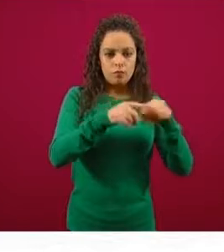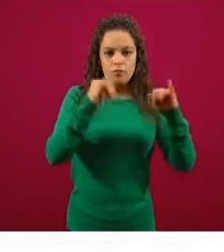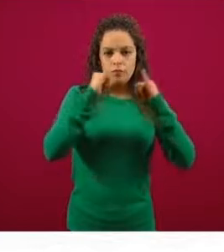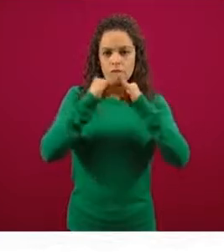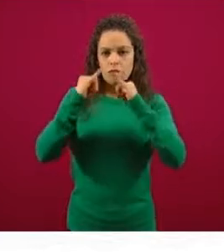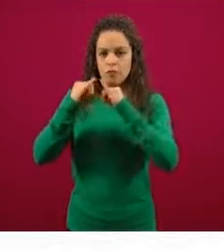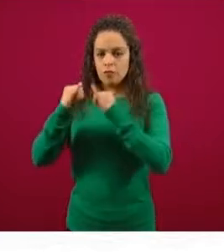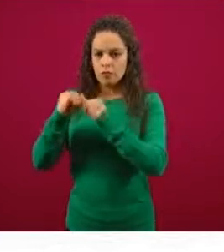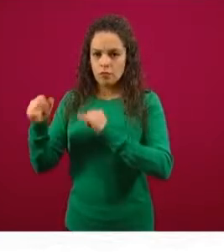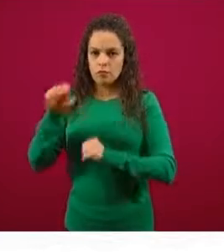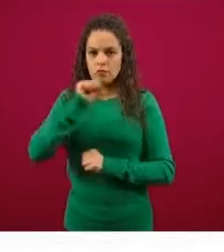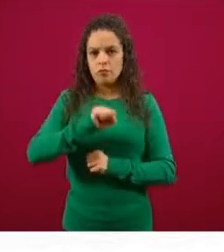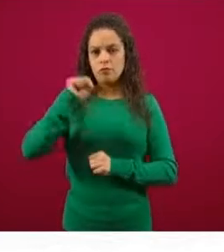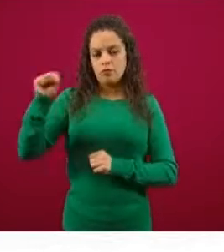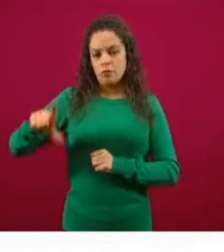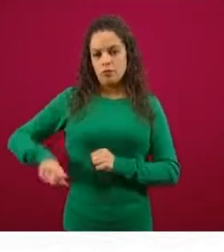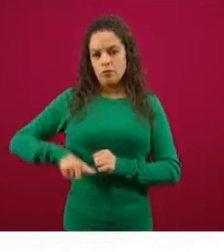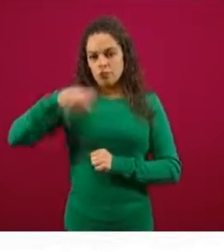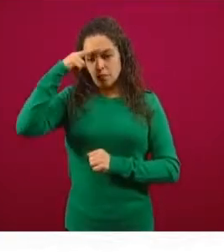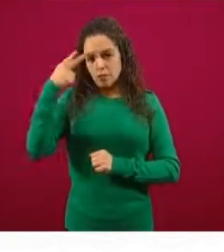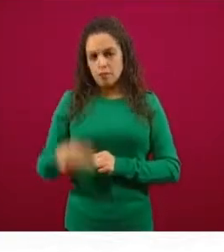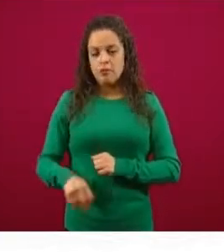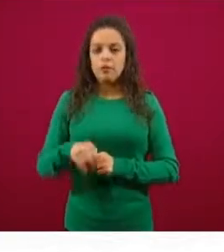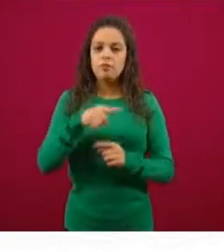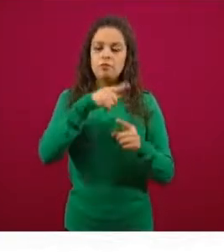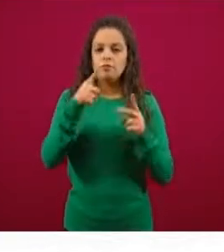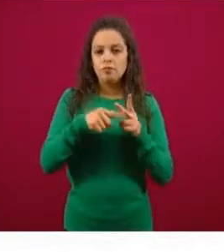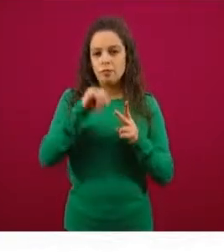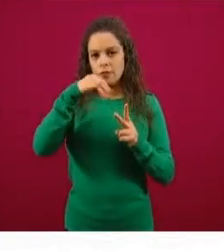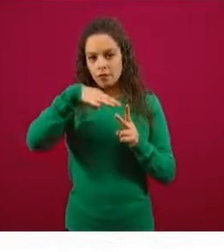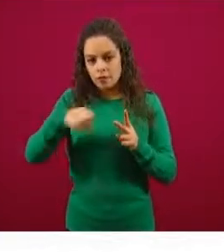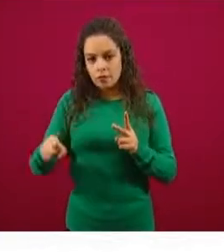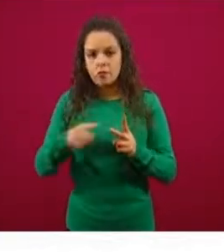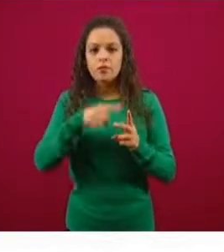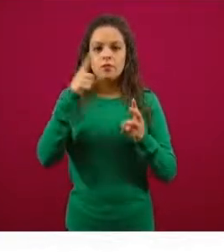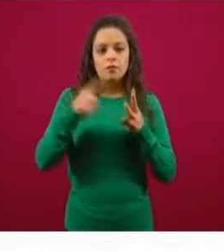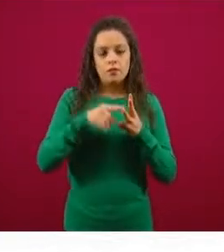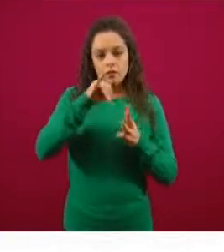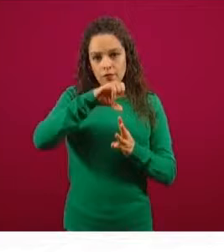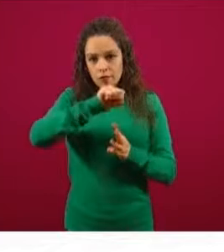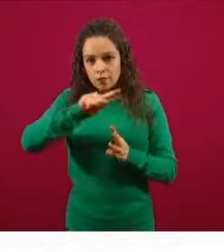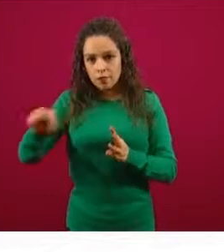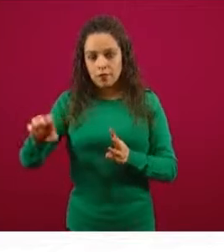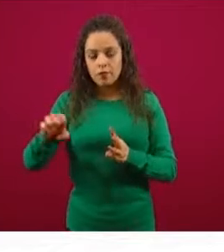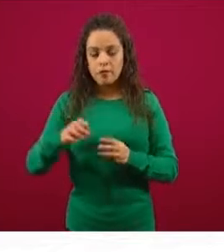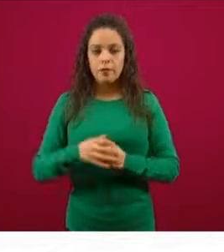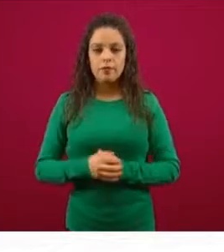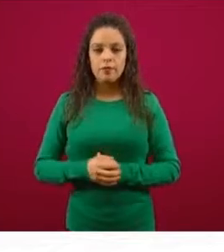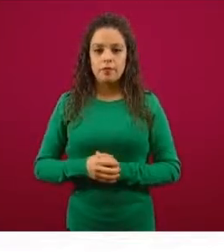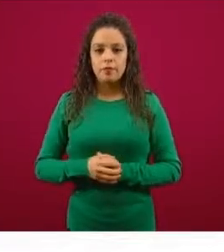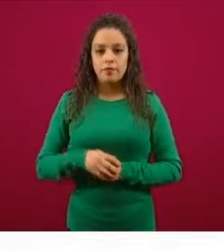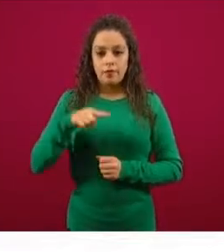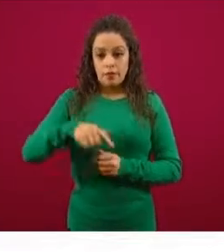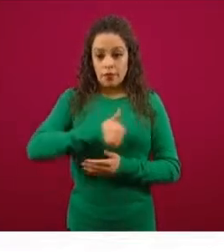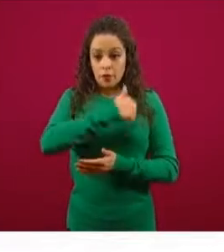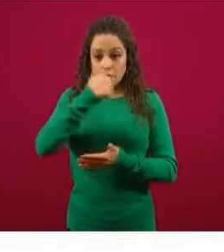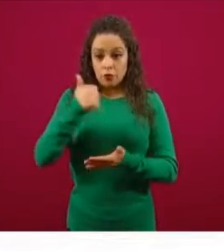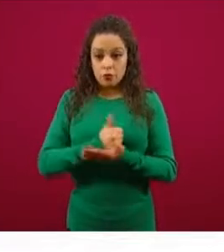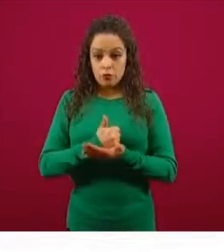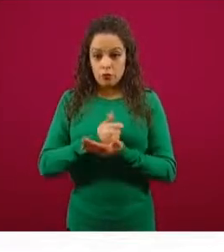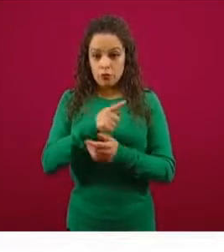Secretaría de Salud del Gobierno de México, el IMSS, el ISSSTE, y la ciudad destinó un SMS